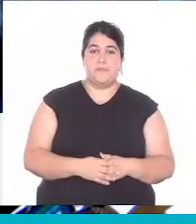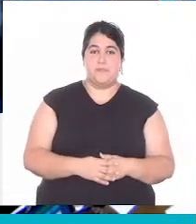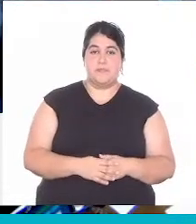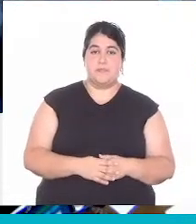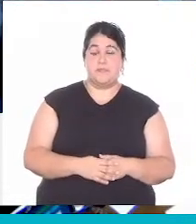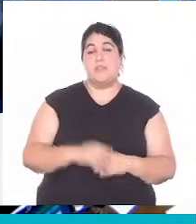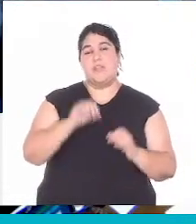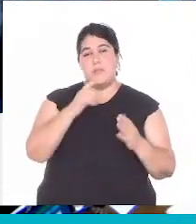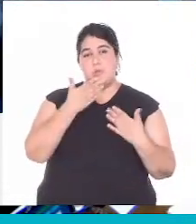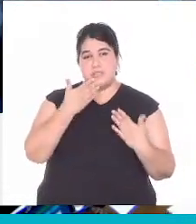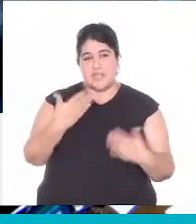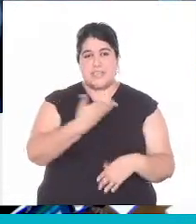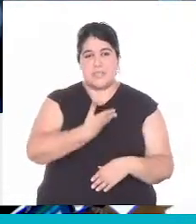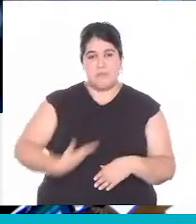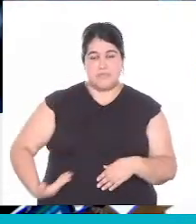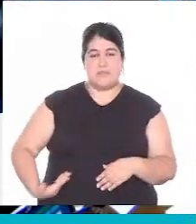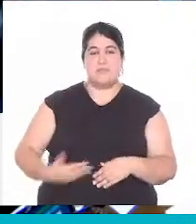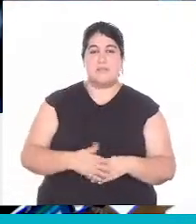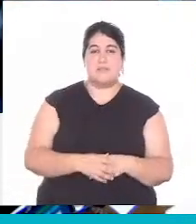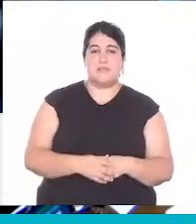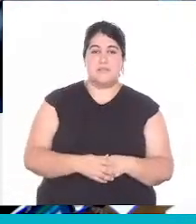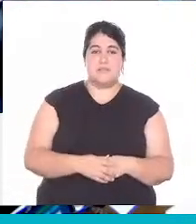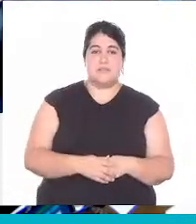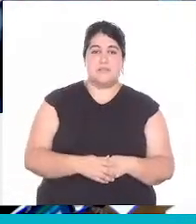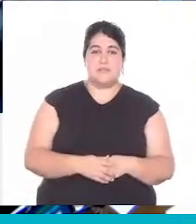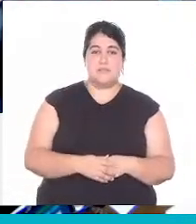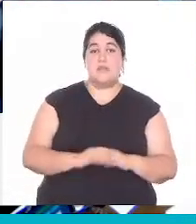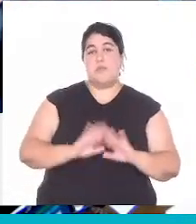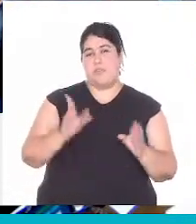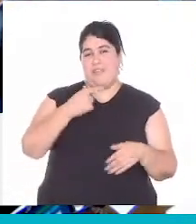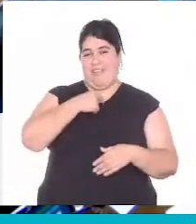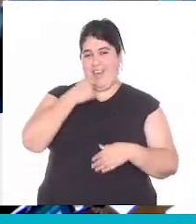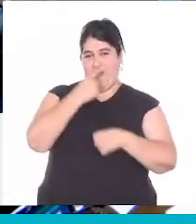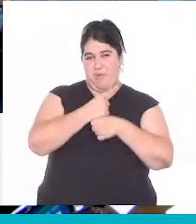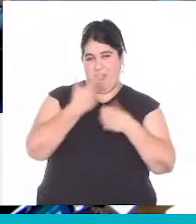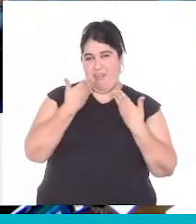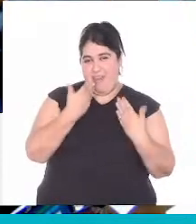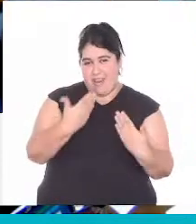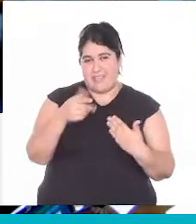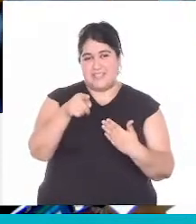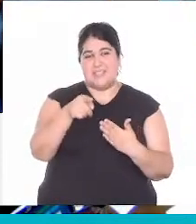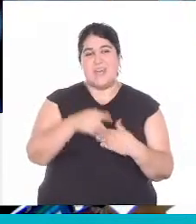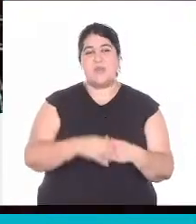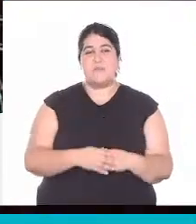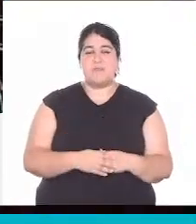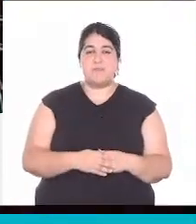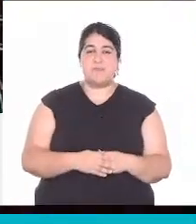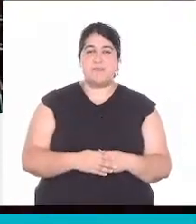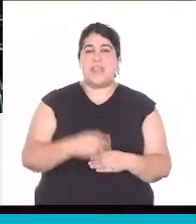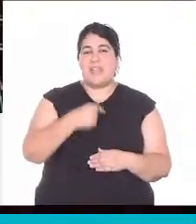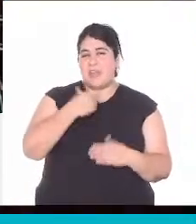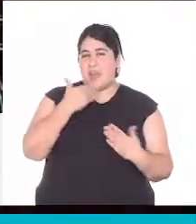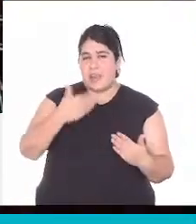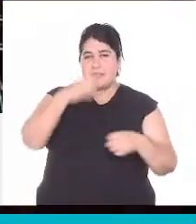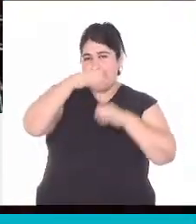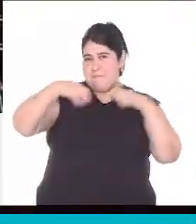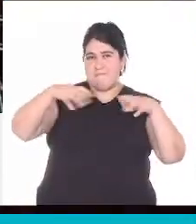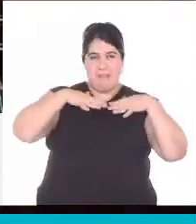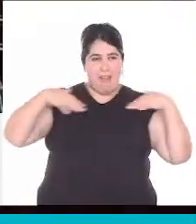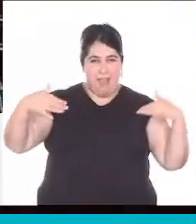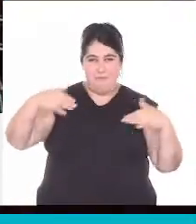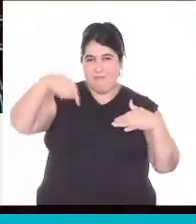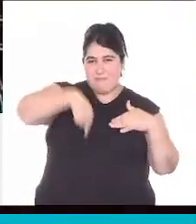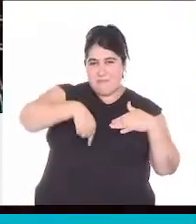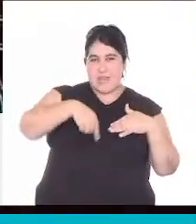Muchas gracias, presidente. Bueno, en primer lugar, por supuesto, agradecer a todos los miembros de esta Cámara